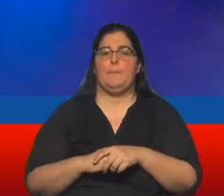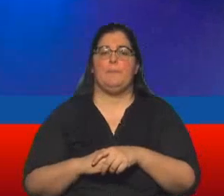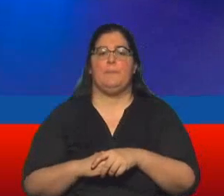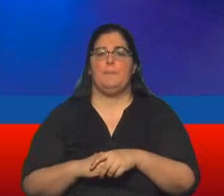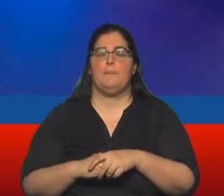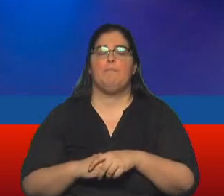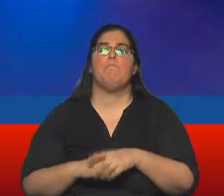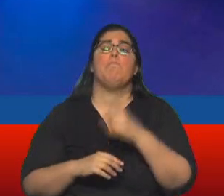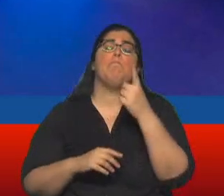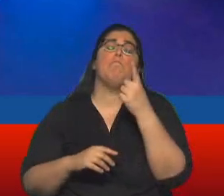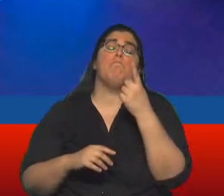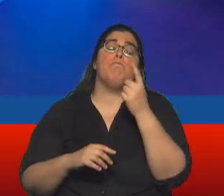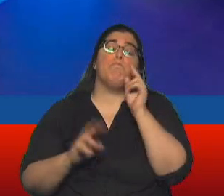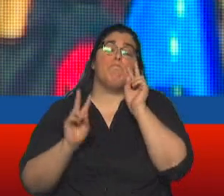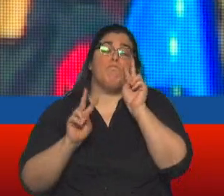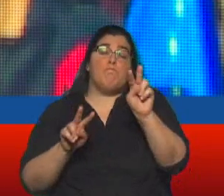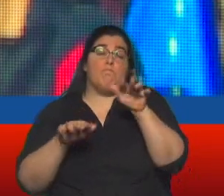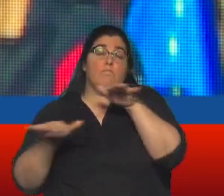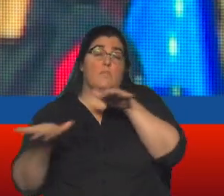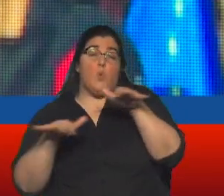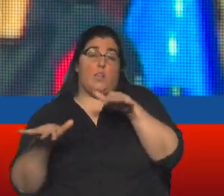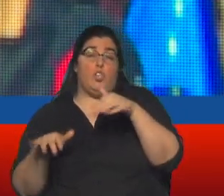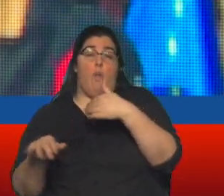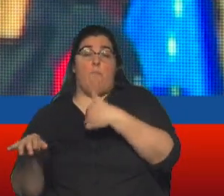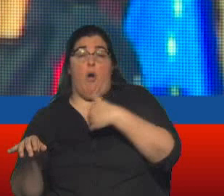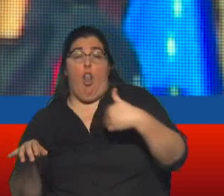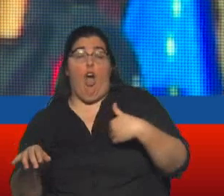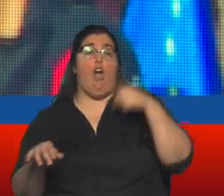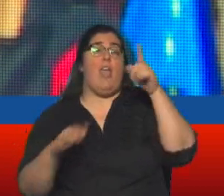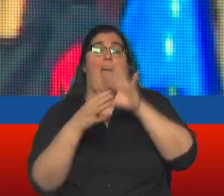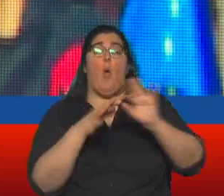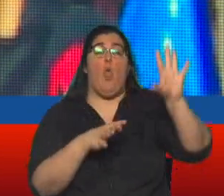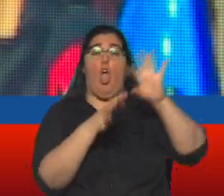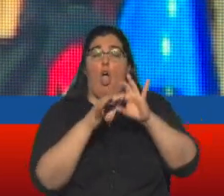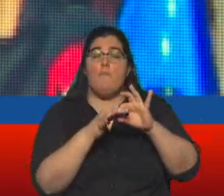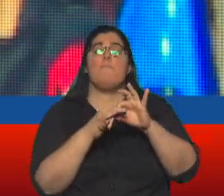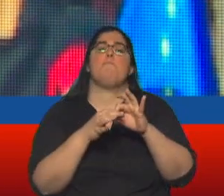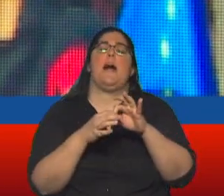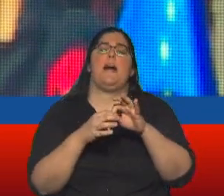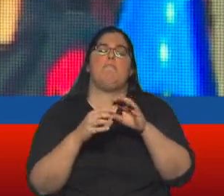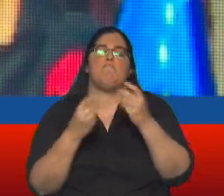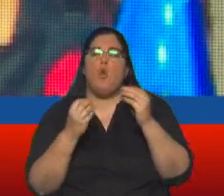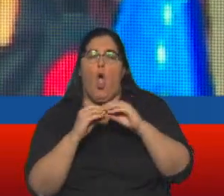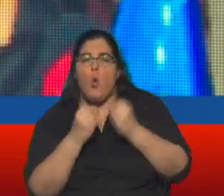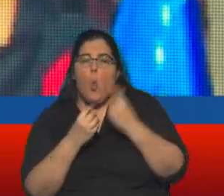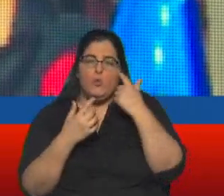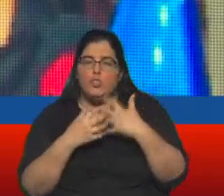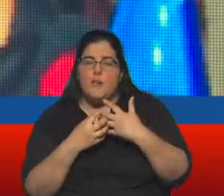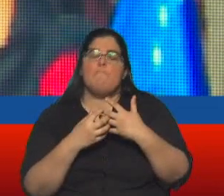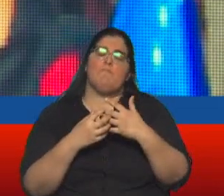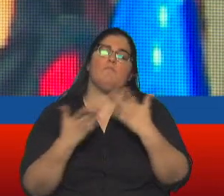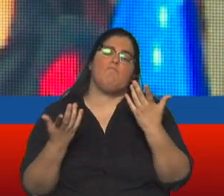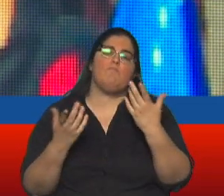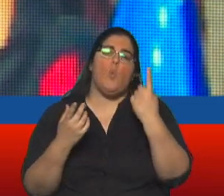Una conclusión posible de lo que está pasando entre Polonia y la Unión Europea es analizarlo pensando en la